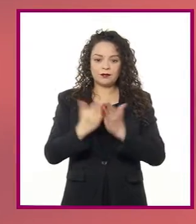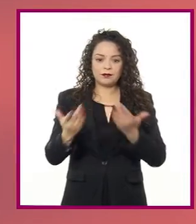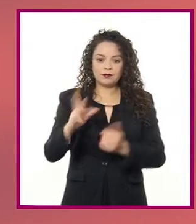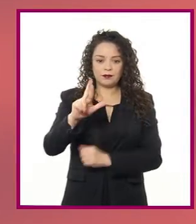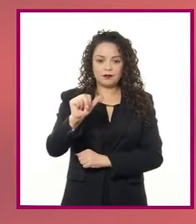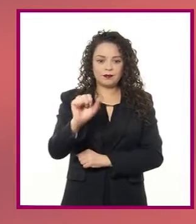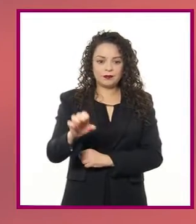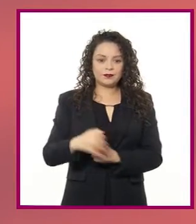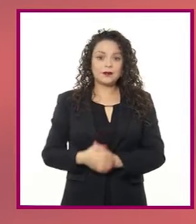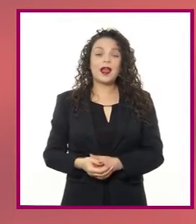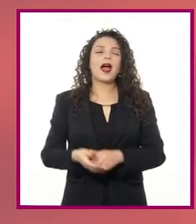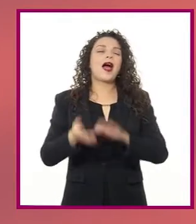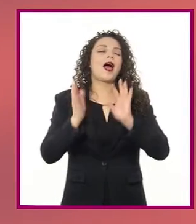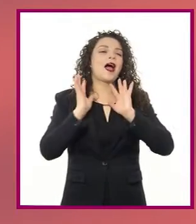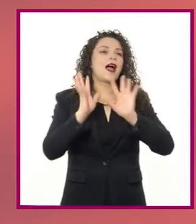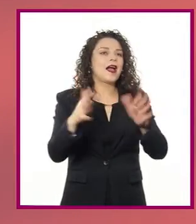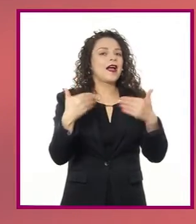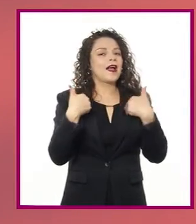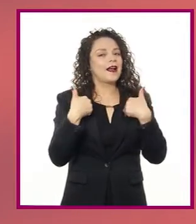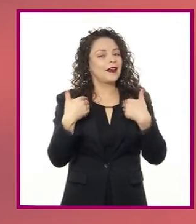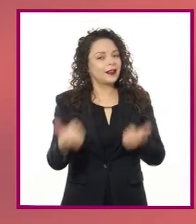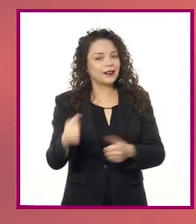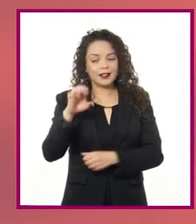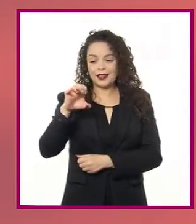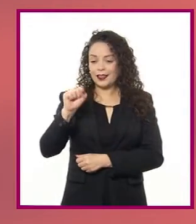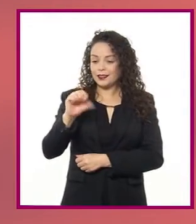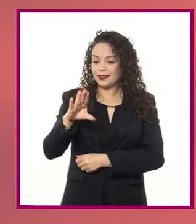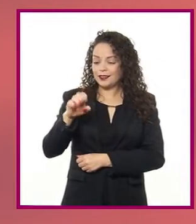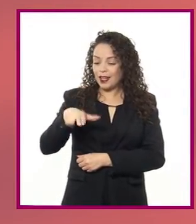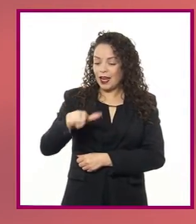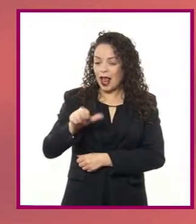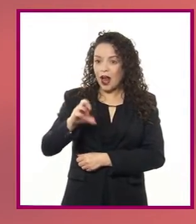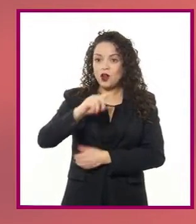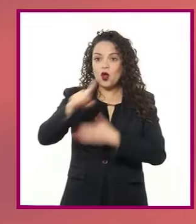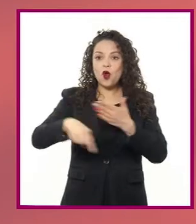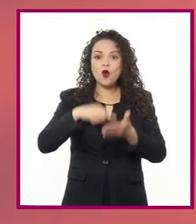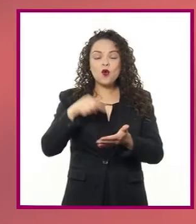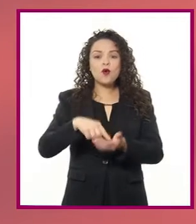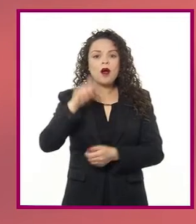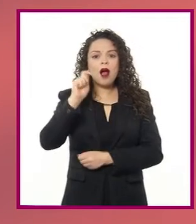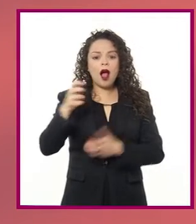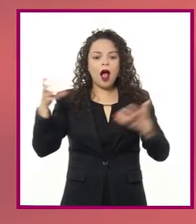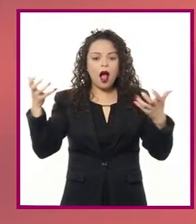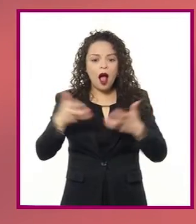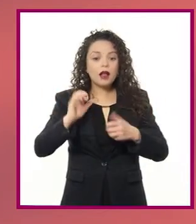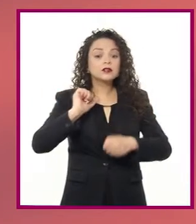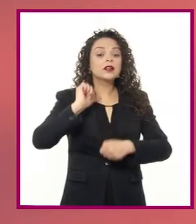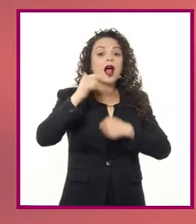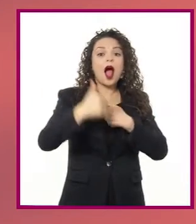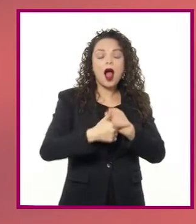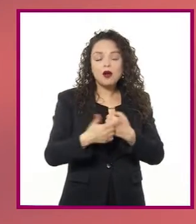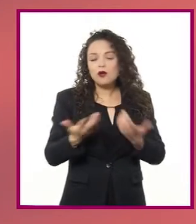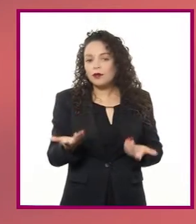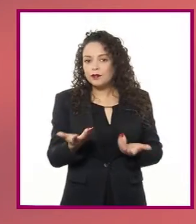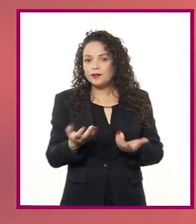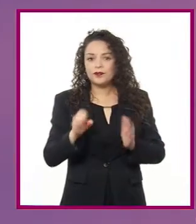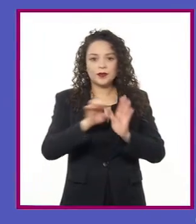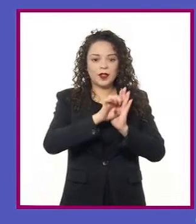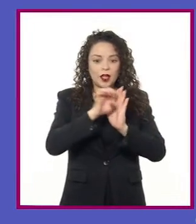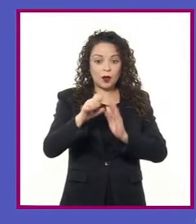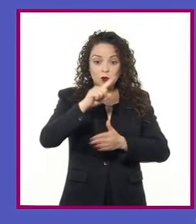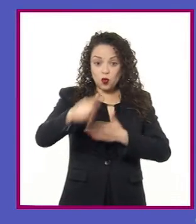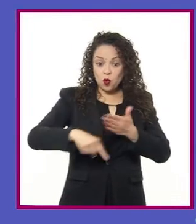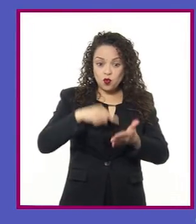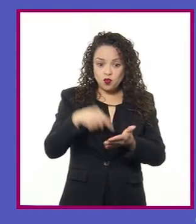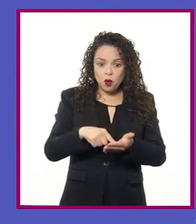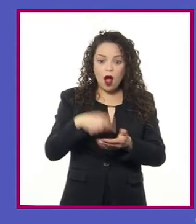Ahora entiendo. Los escenarios son los lugares donde se desarrolla una escena o acontecimiento, es decir, el lugar en el cual